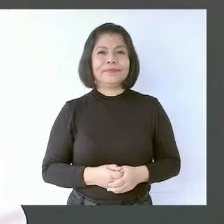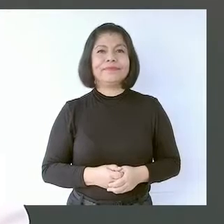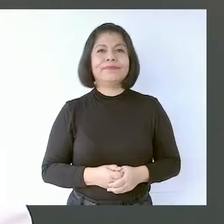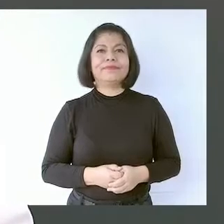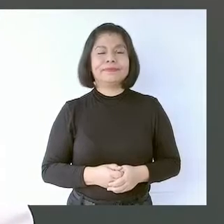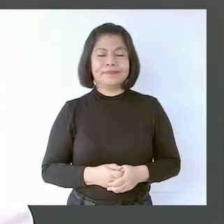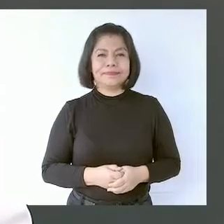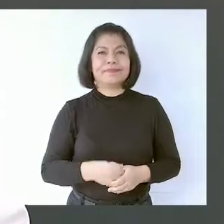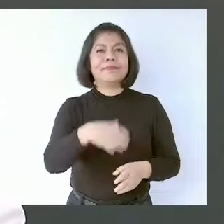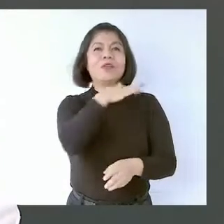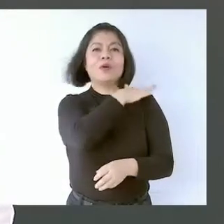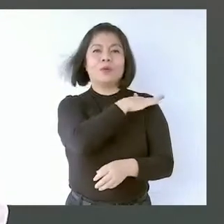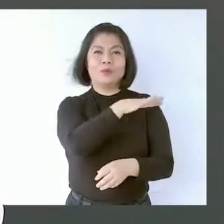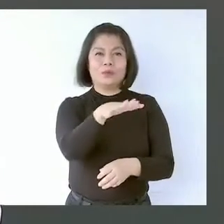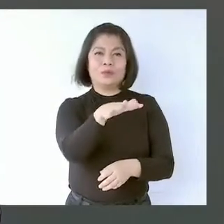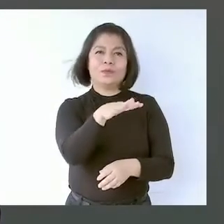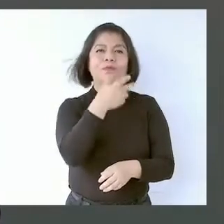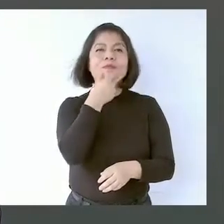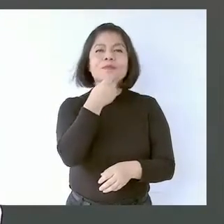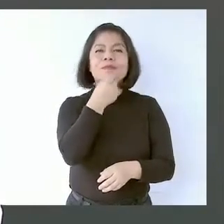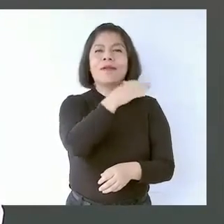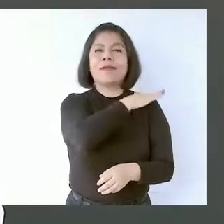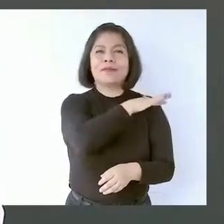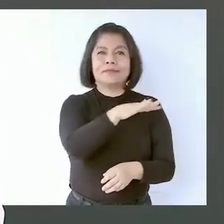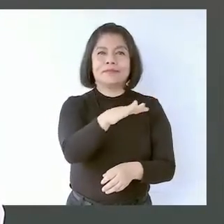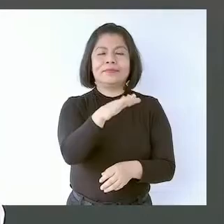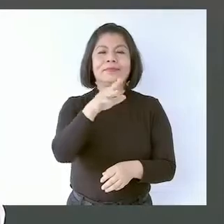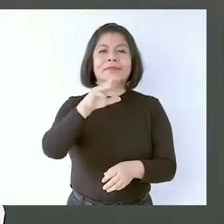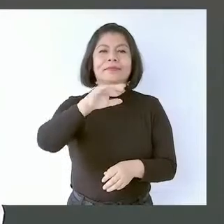al general Gustavo Vallejo,